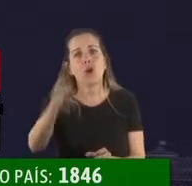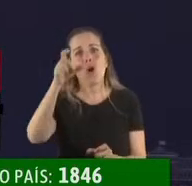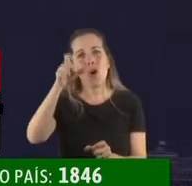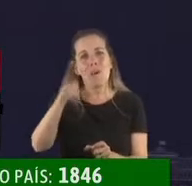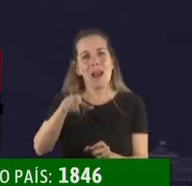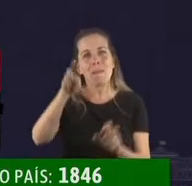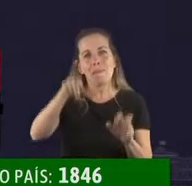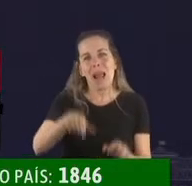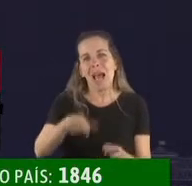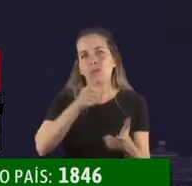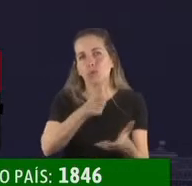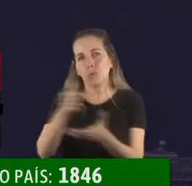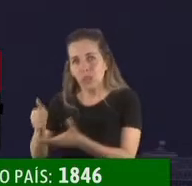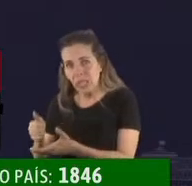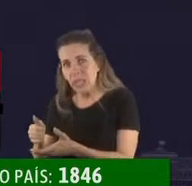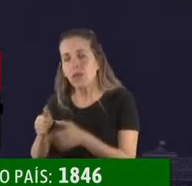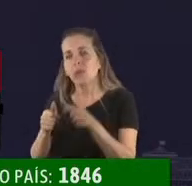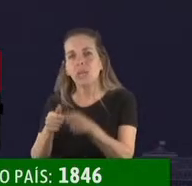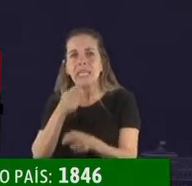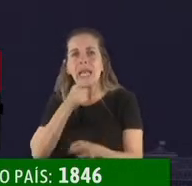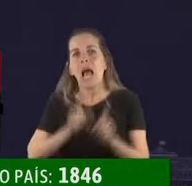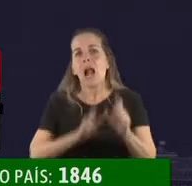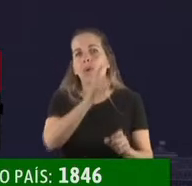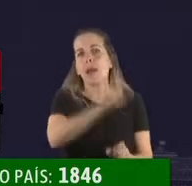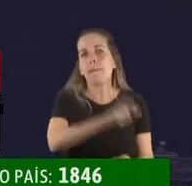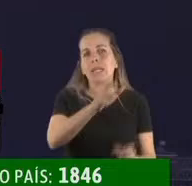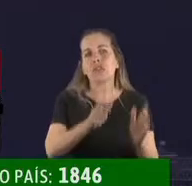estén siendo o que sean